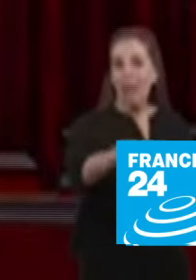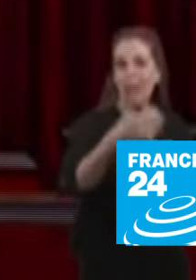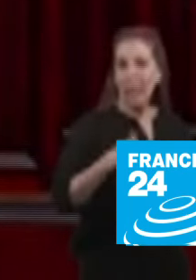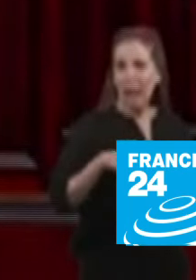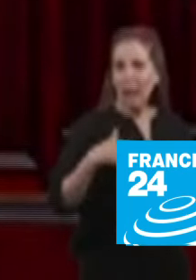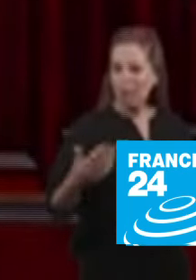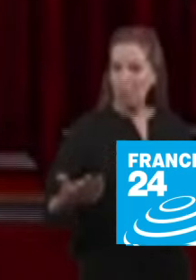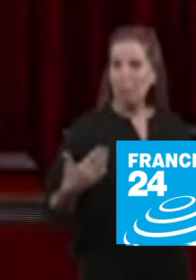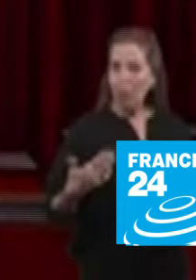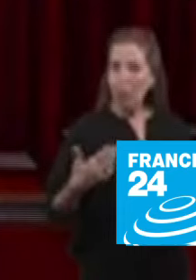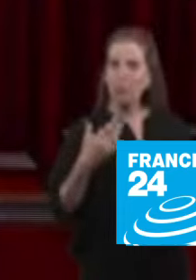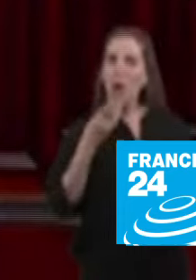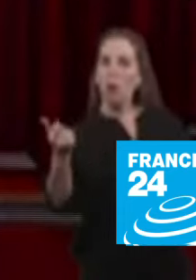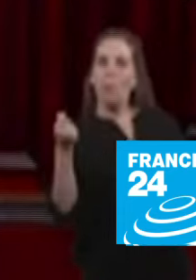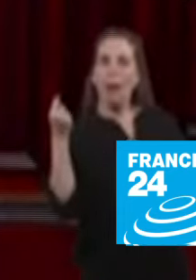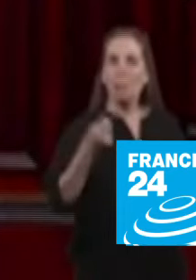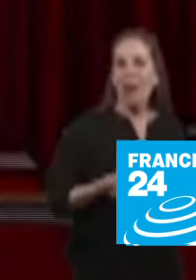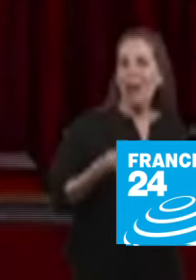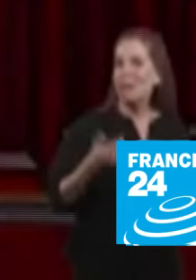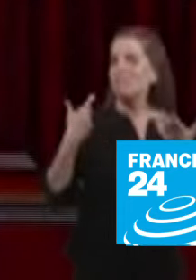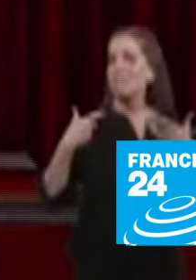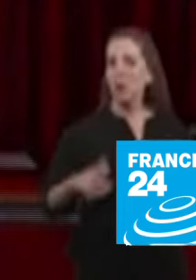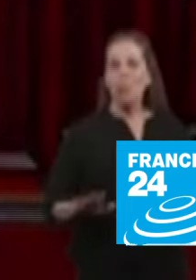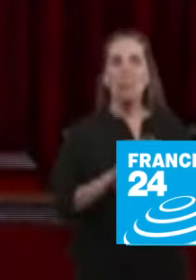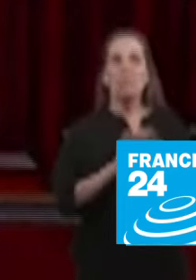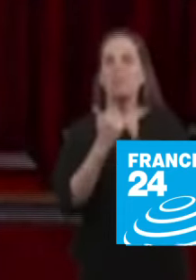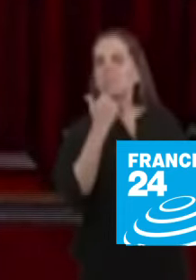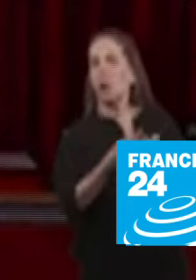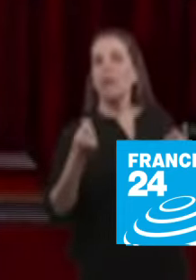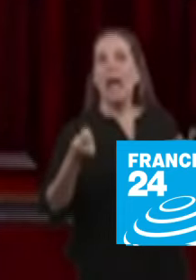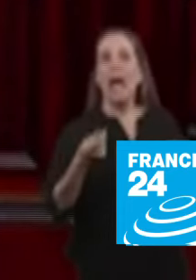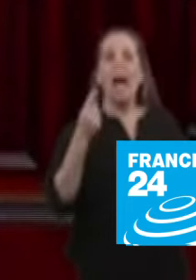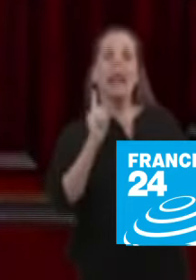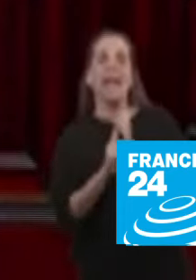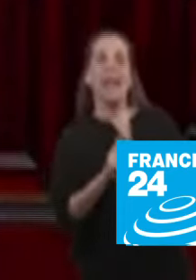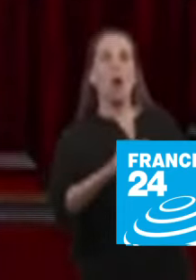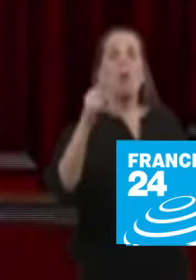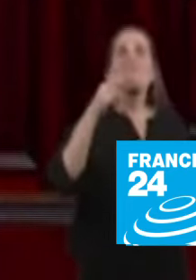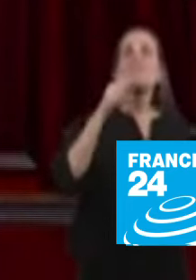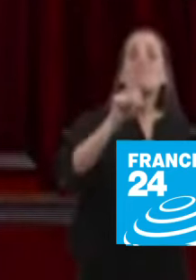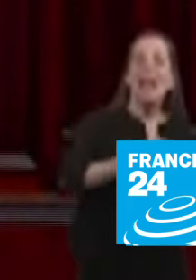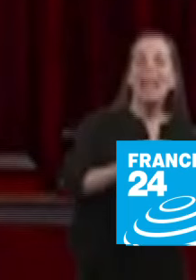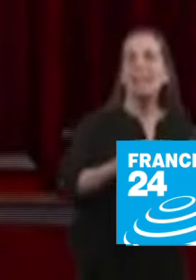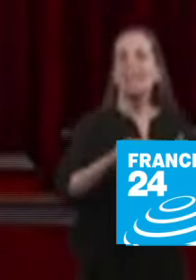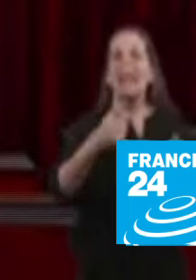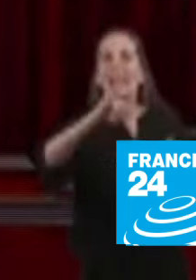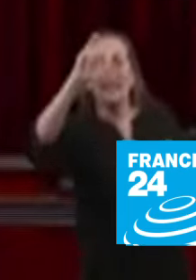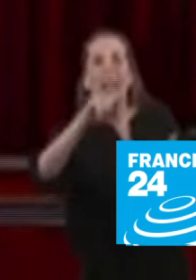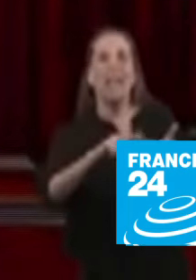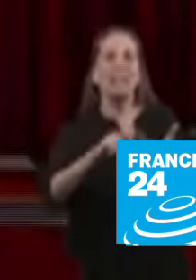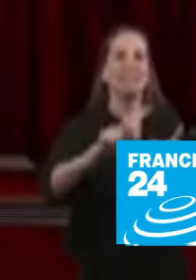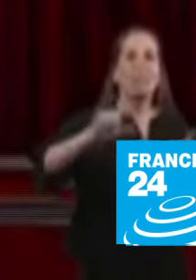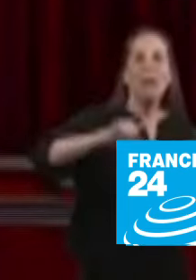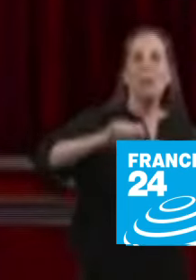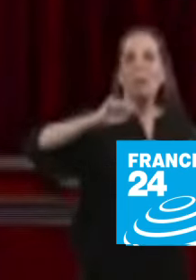en la idea de El déficit cero hay que ver si realmente es algo que podrá conseguir y su foco como decías al inicio